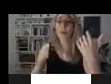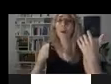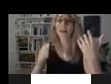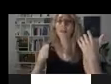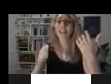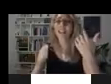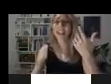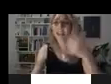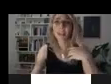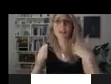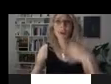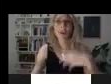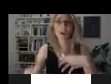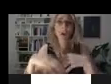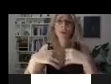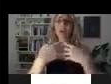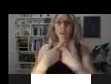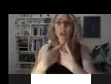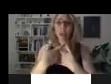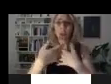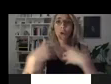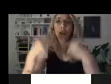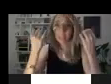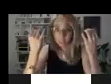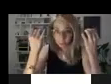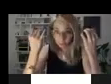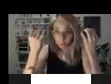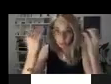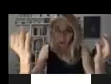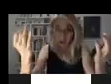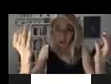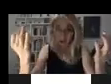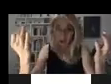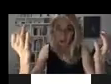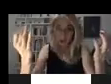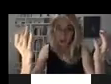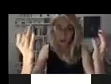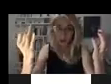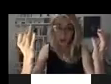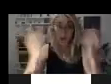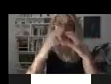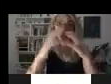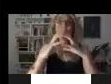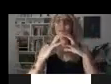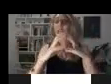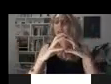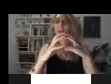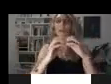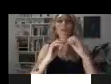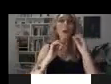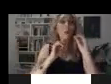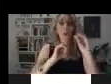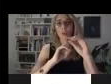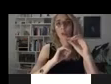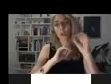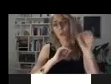situaciones puede ser visto como arbitrario. Lo que sí tenemos que tener claro es que el precio